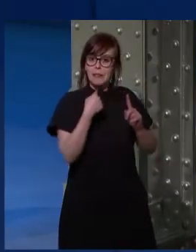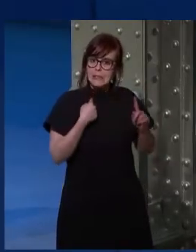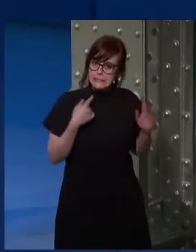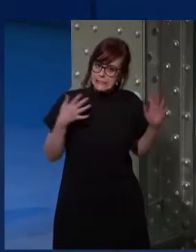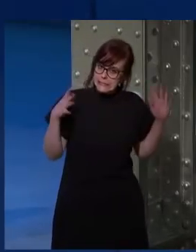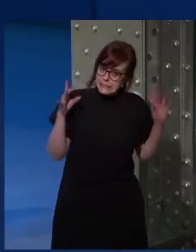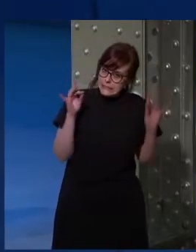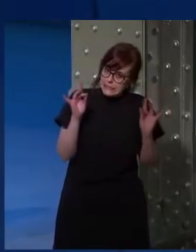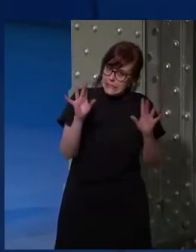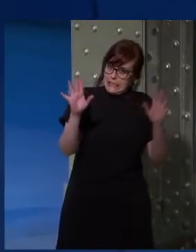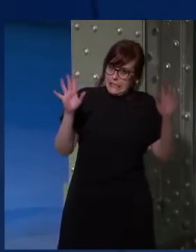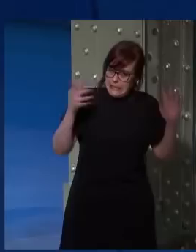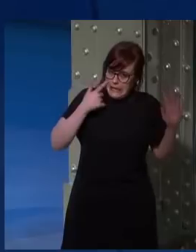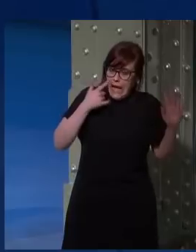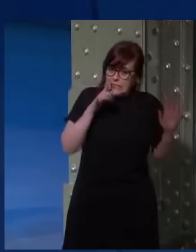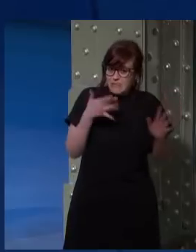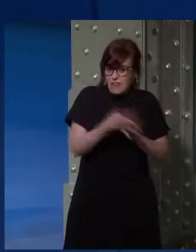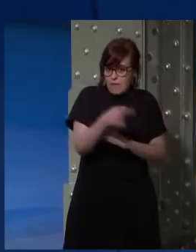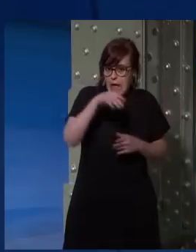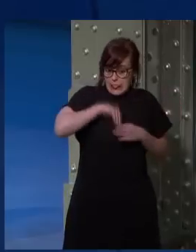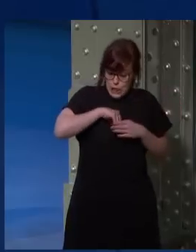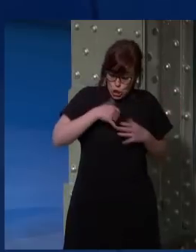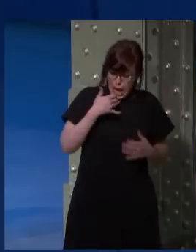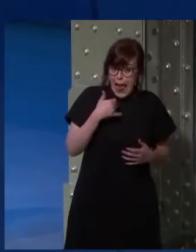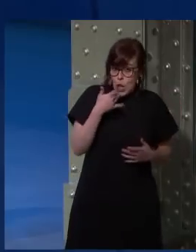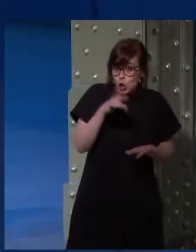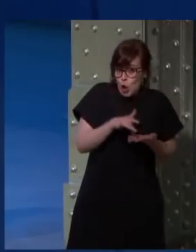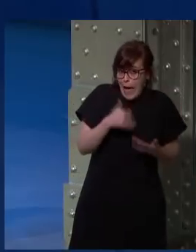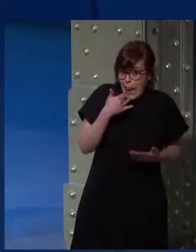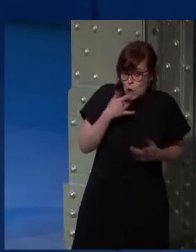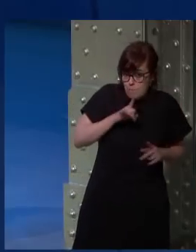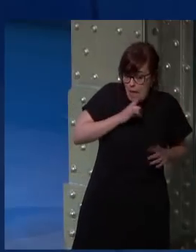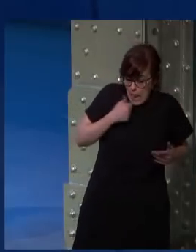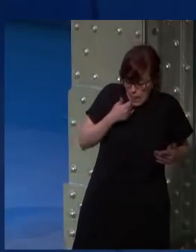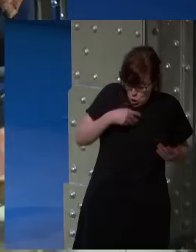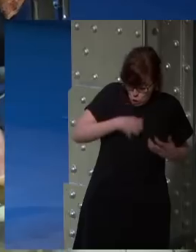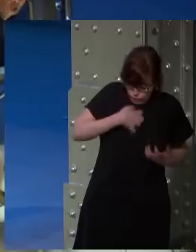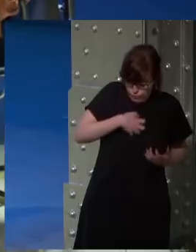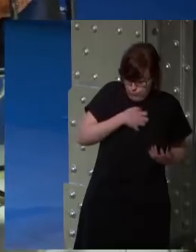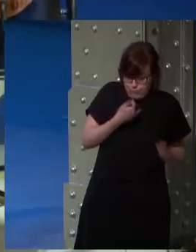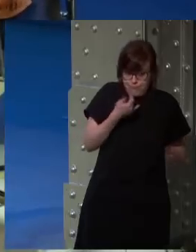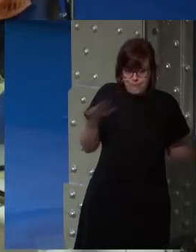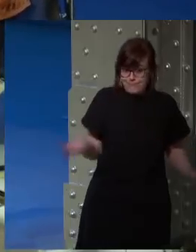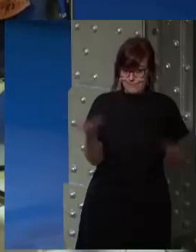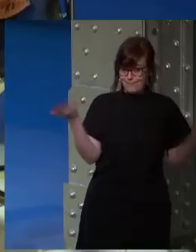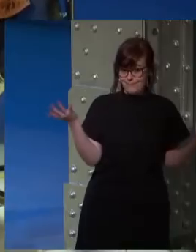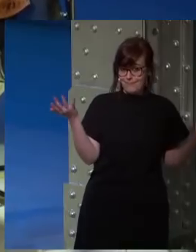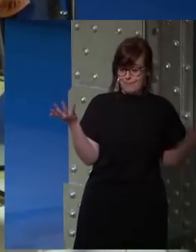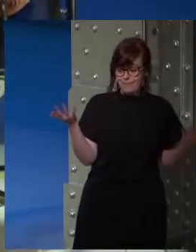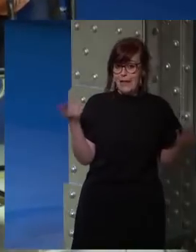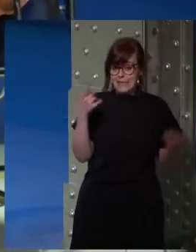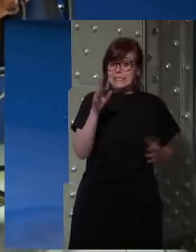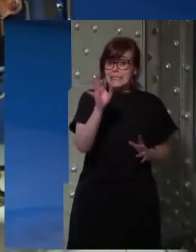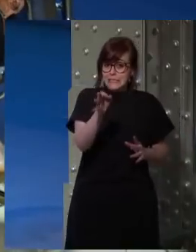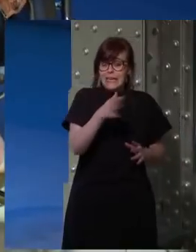en fin, pienso que algo le pasa porque no. También es verdad que aquí contribuye mucho también, y volvemos